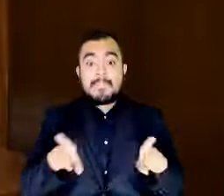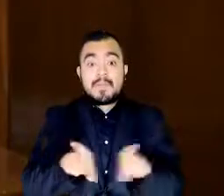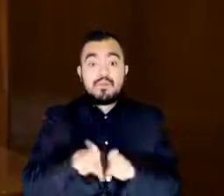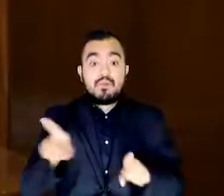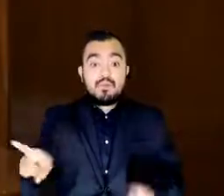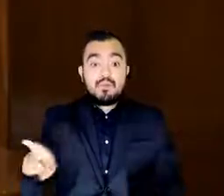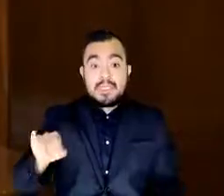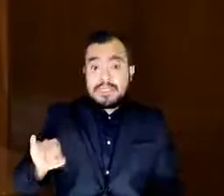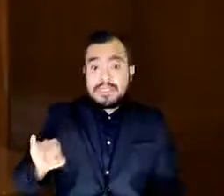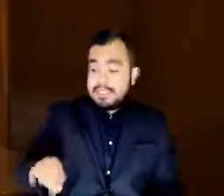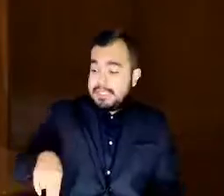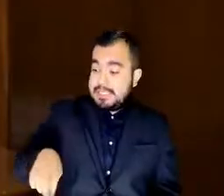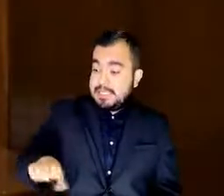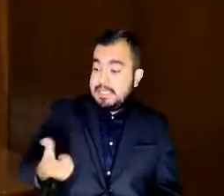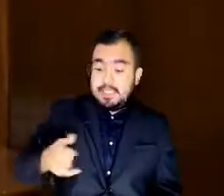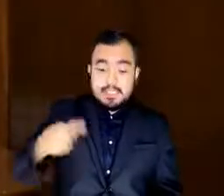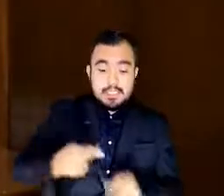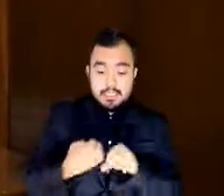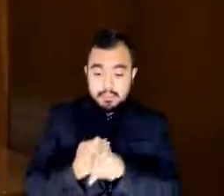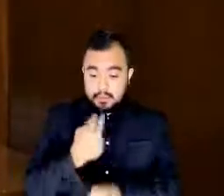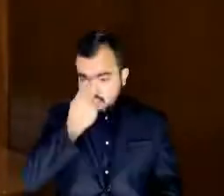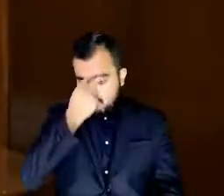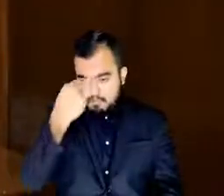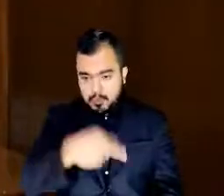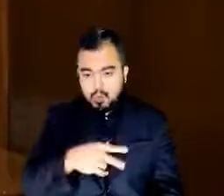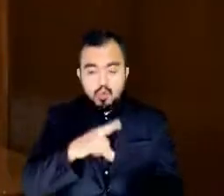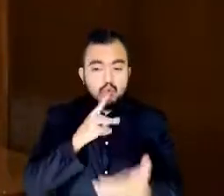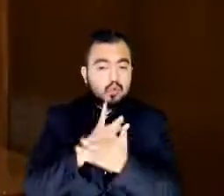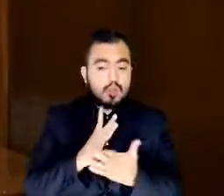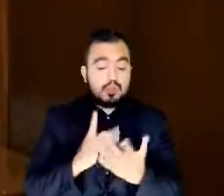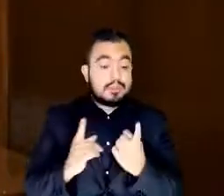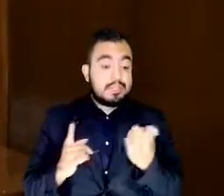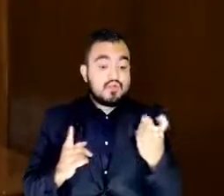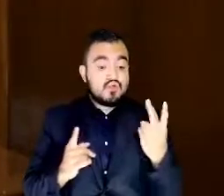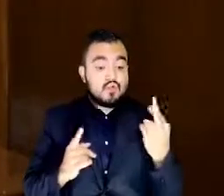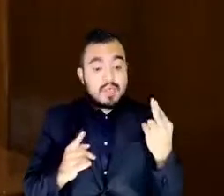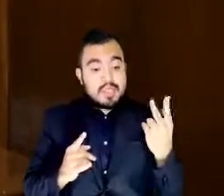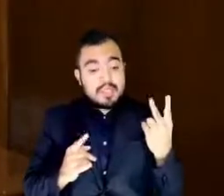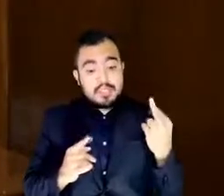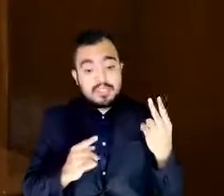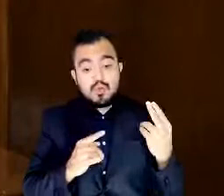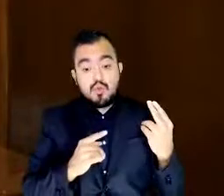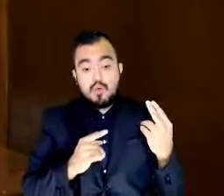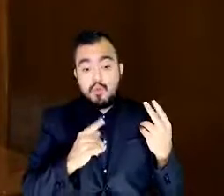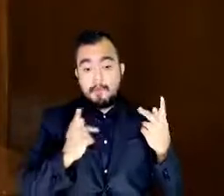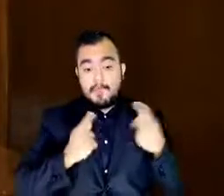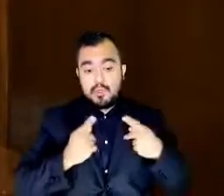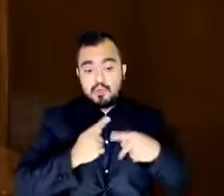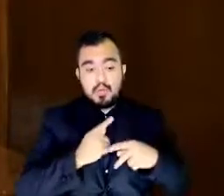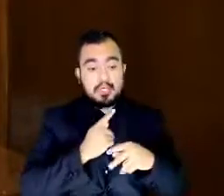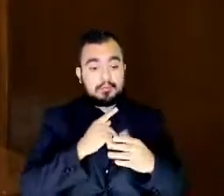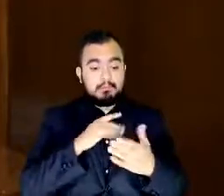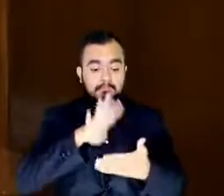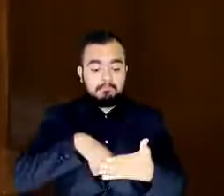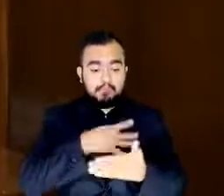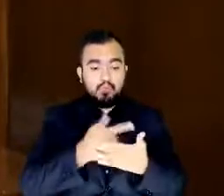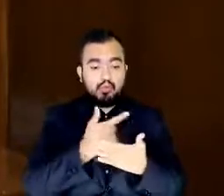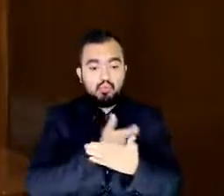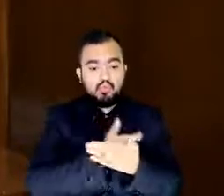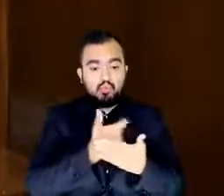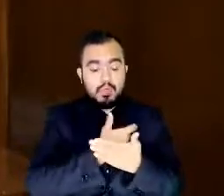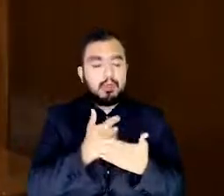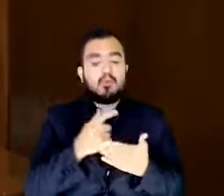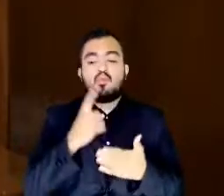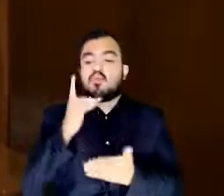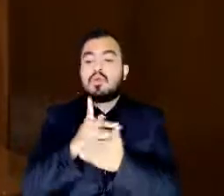la Información Pública de la entidad, solo 72 de los 125 transparentaron su tabulador de sueldos y